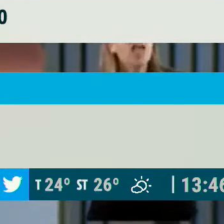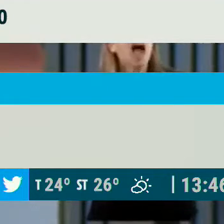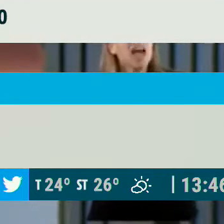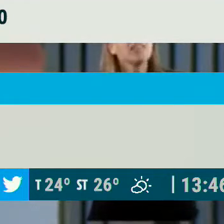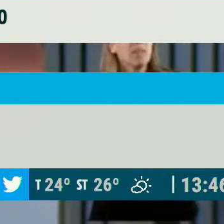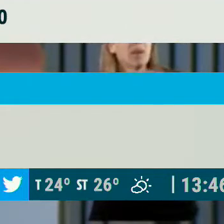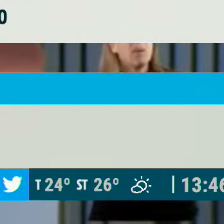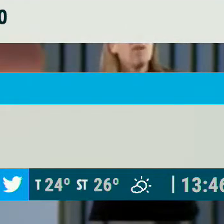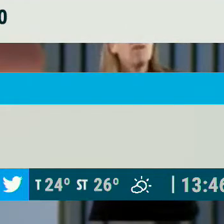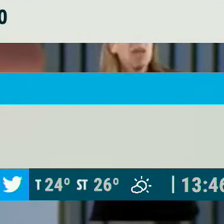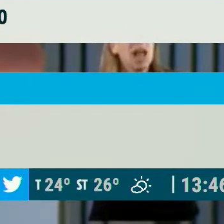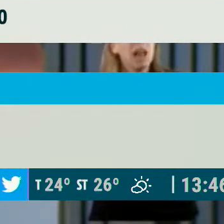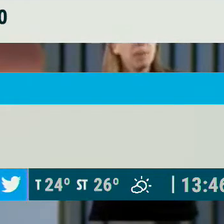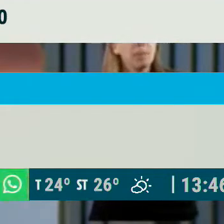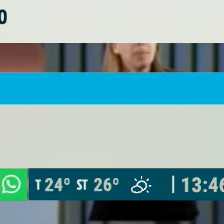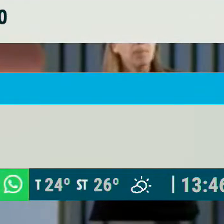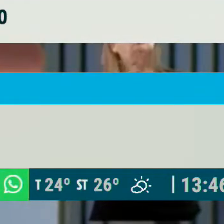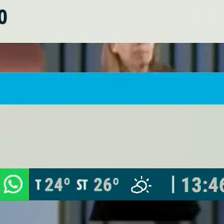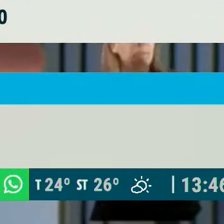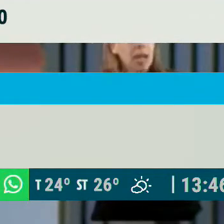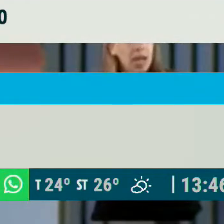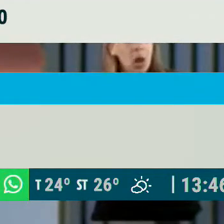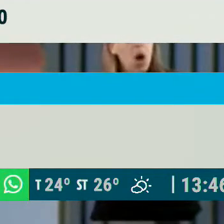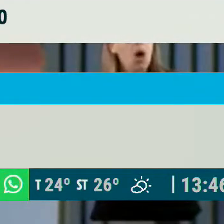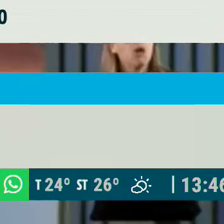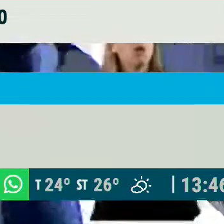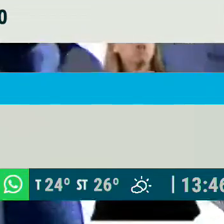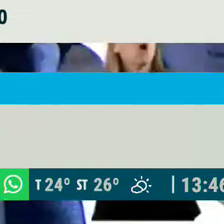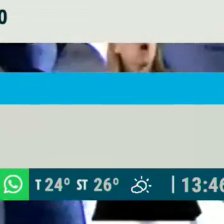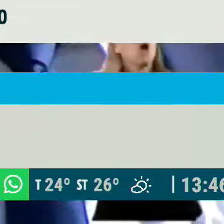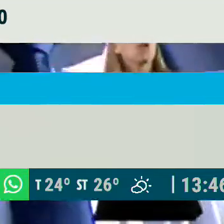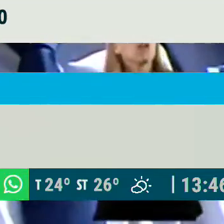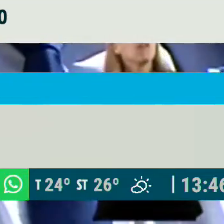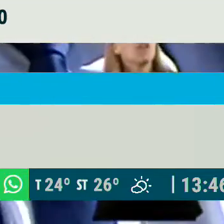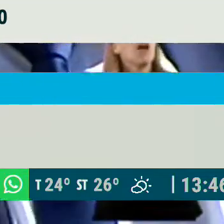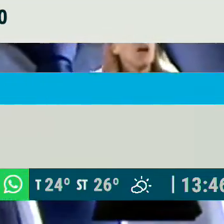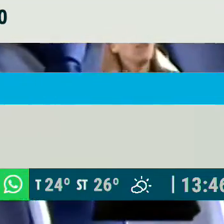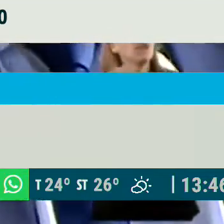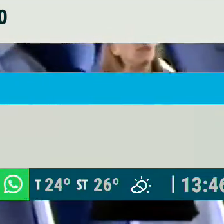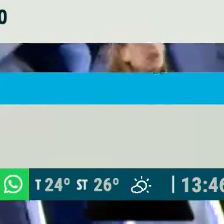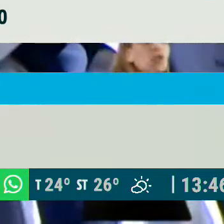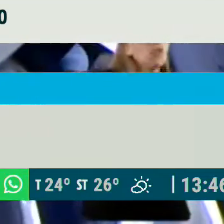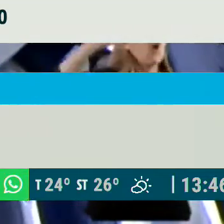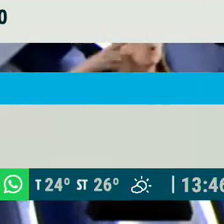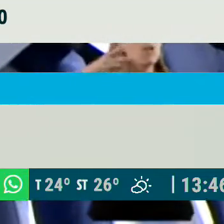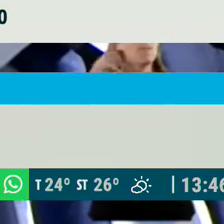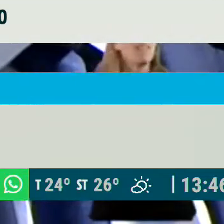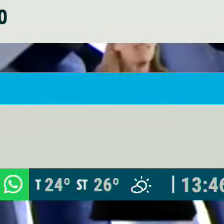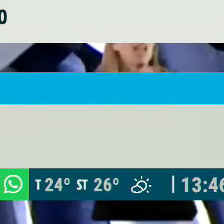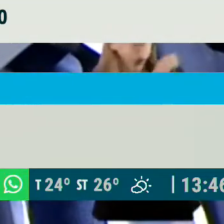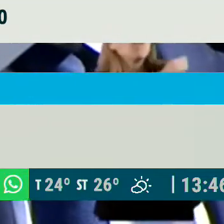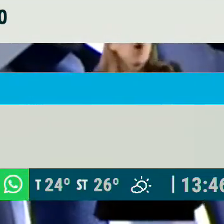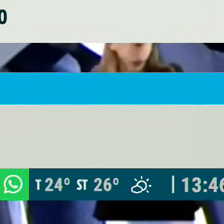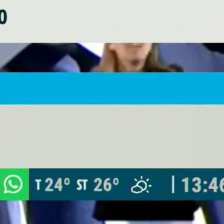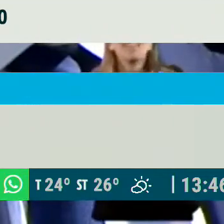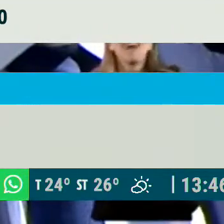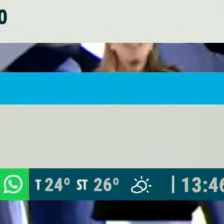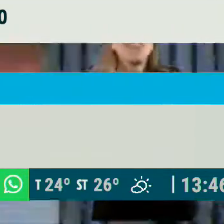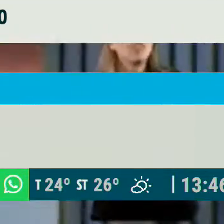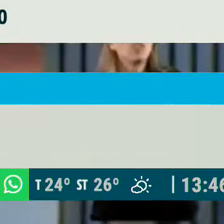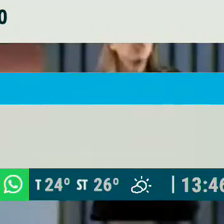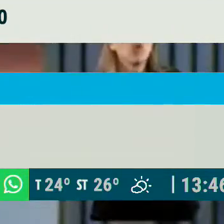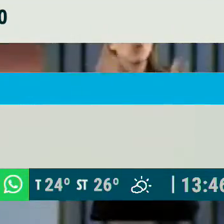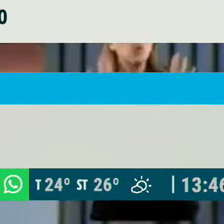adelante. Los convoco a redoblar nuestro compromiso y nuestro esfuerzo para erradicar la pobreza extrema que atrapa a